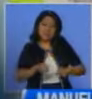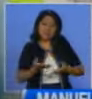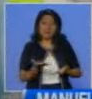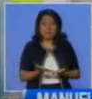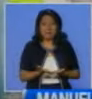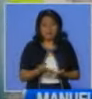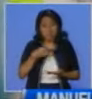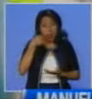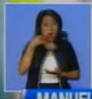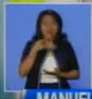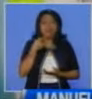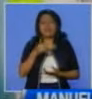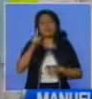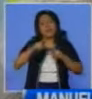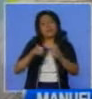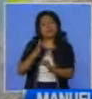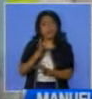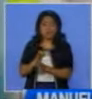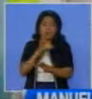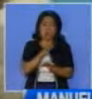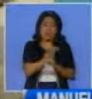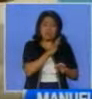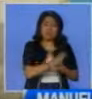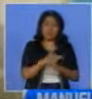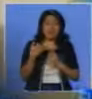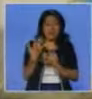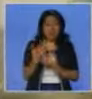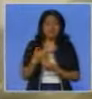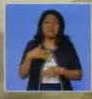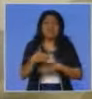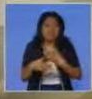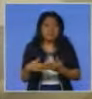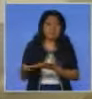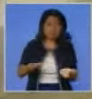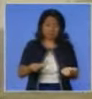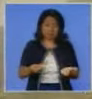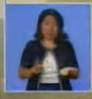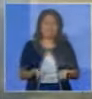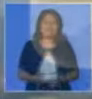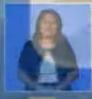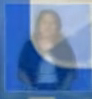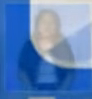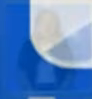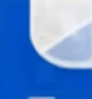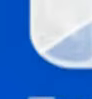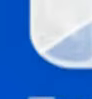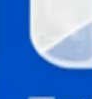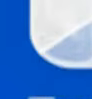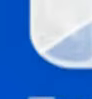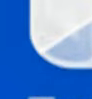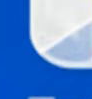esperar, dice el turno, hasta eso está el turno, ya me muero, pues. Jorge Rodríguez, 24 horas.